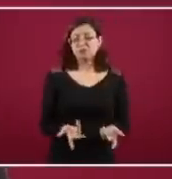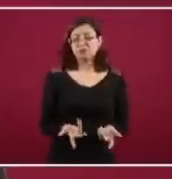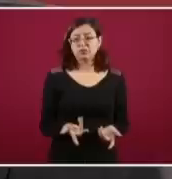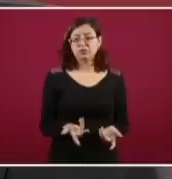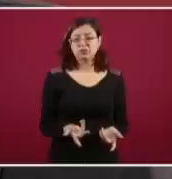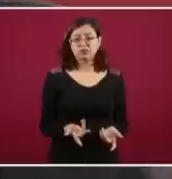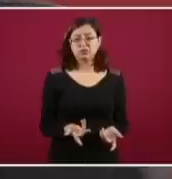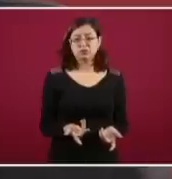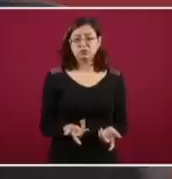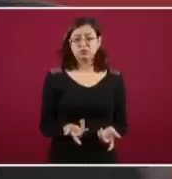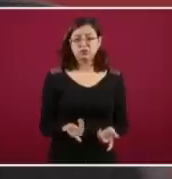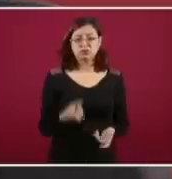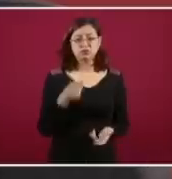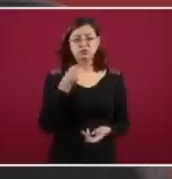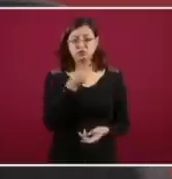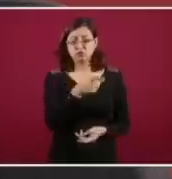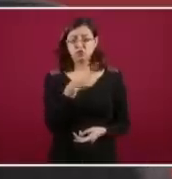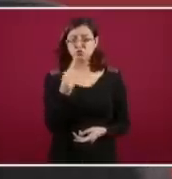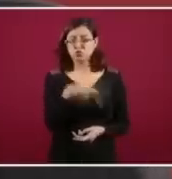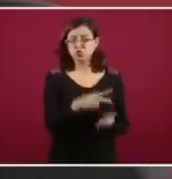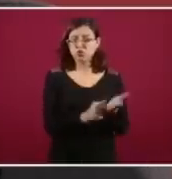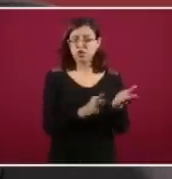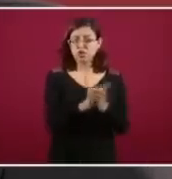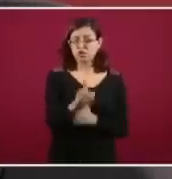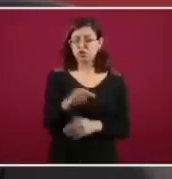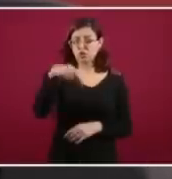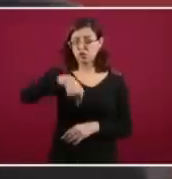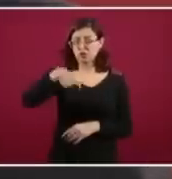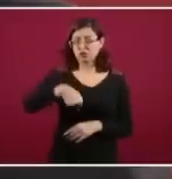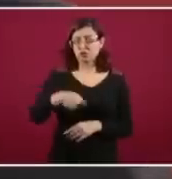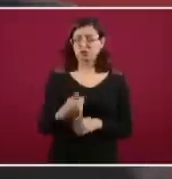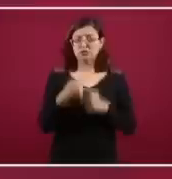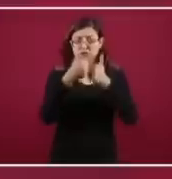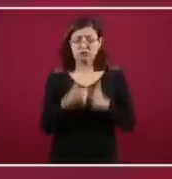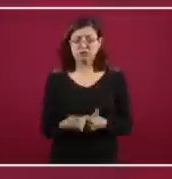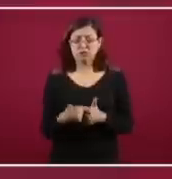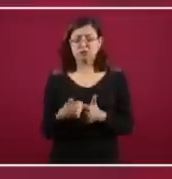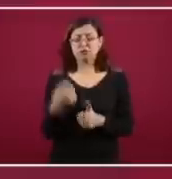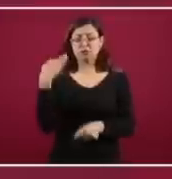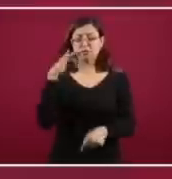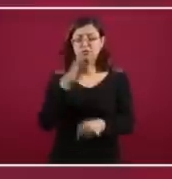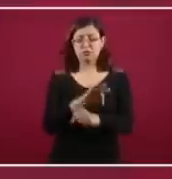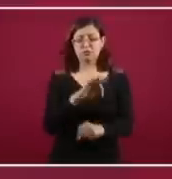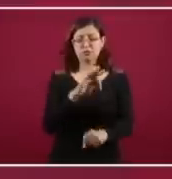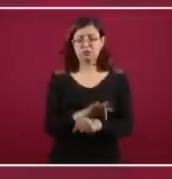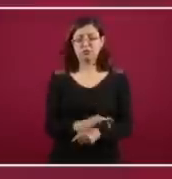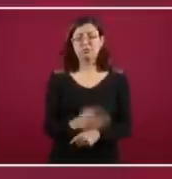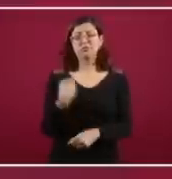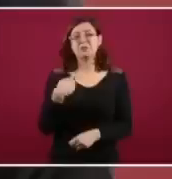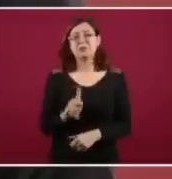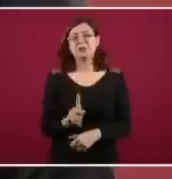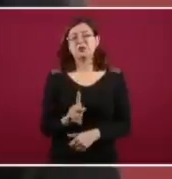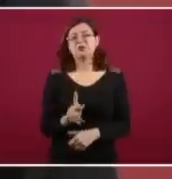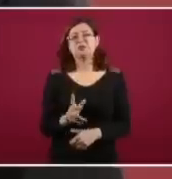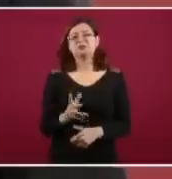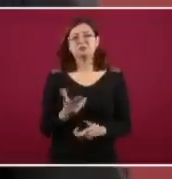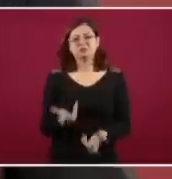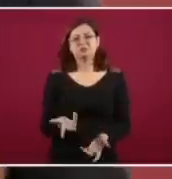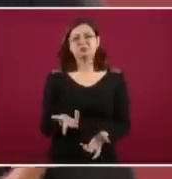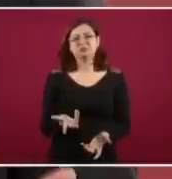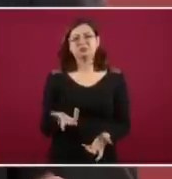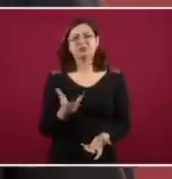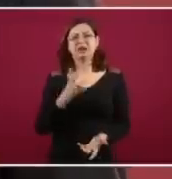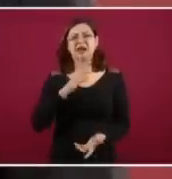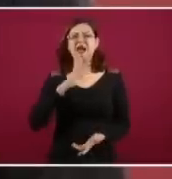ejerciendo el derecho de asilo en nuestro país. Hay una actitud, ya lo